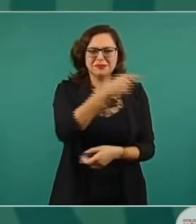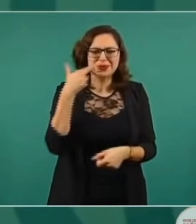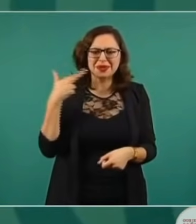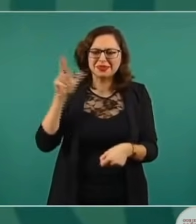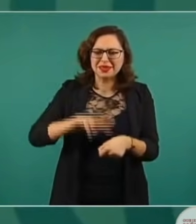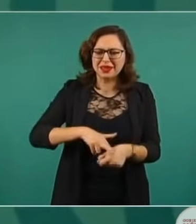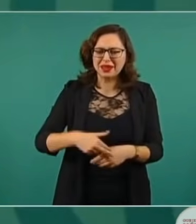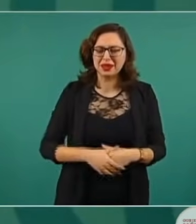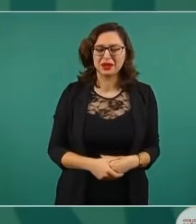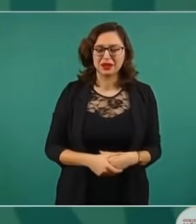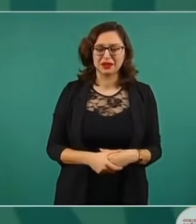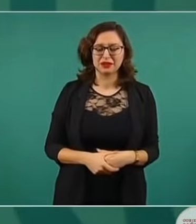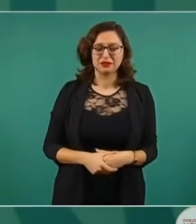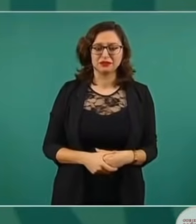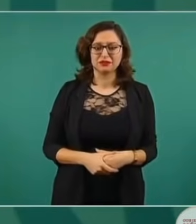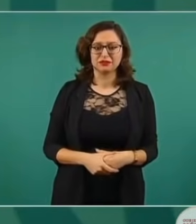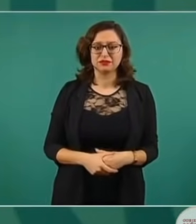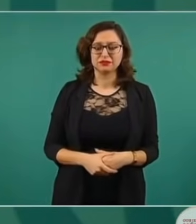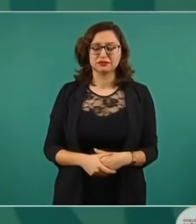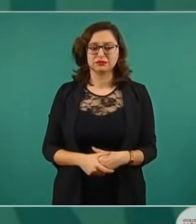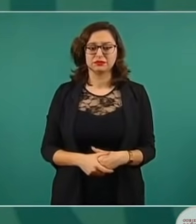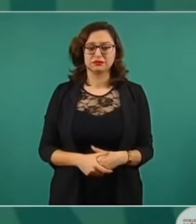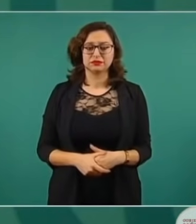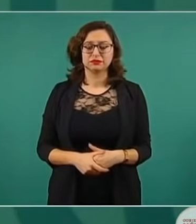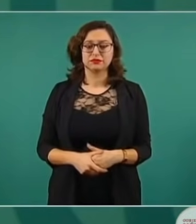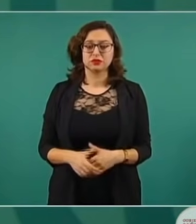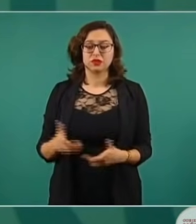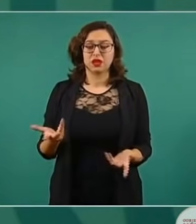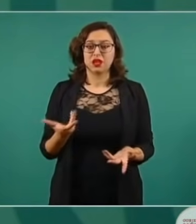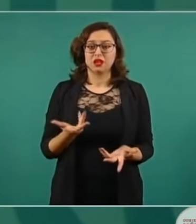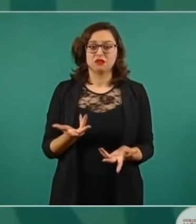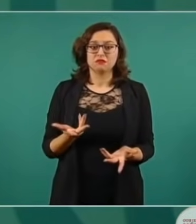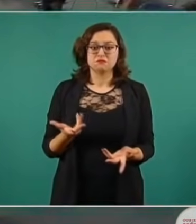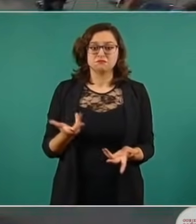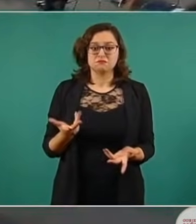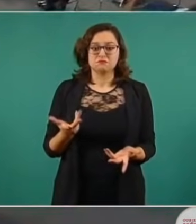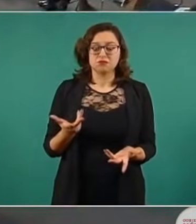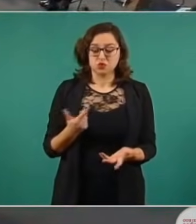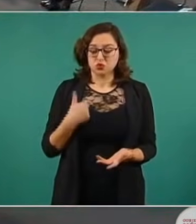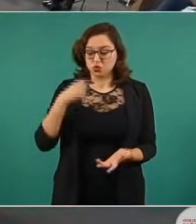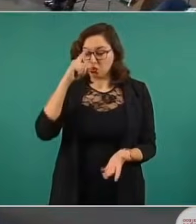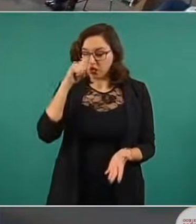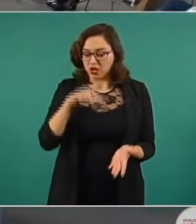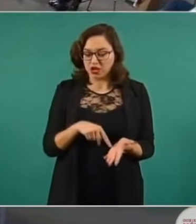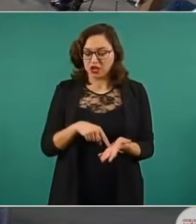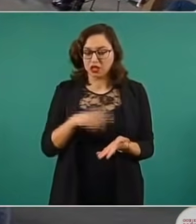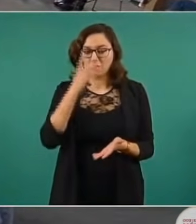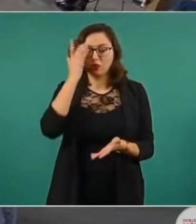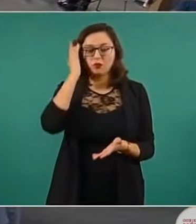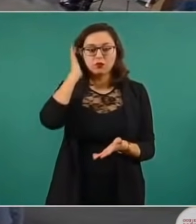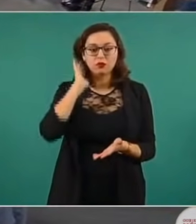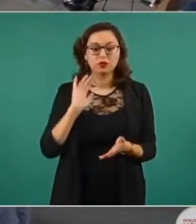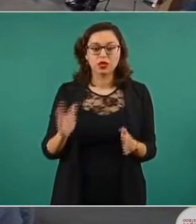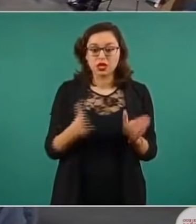hasta se decía, yo creo que esto se intensificó durante el